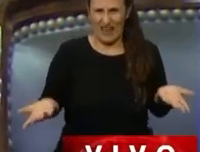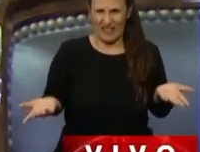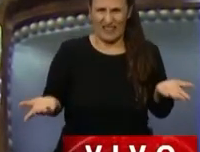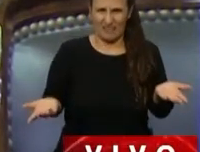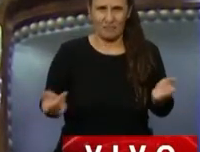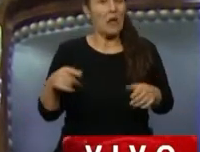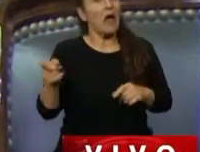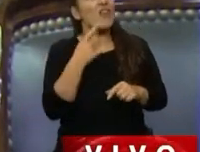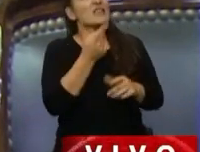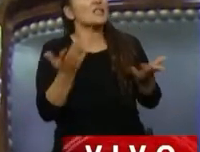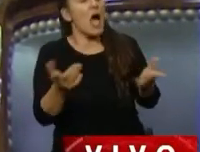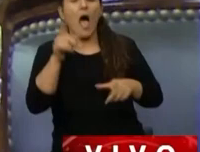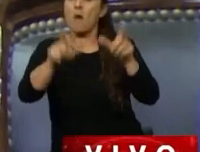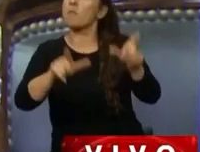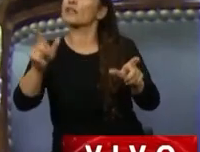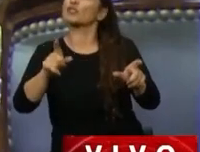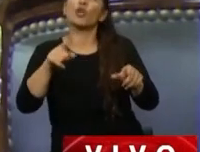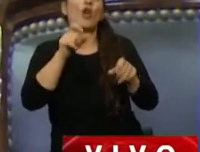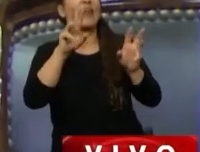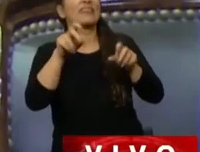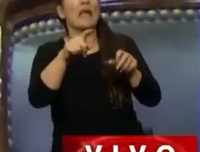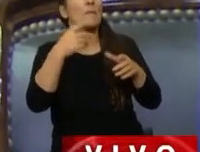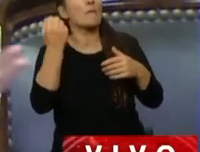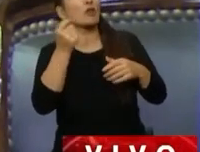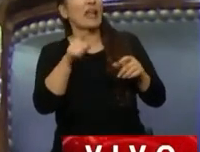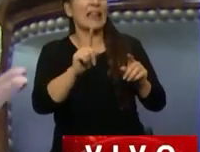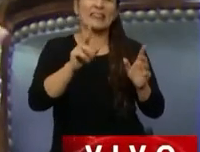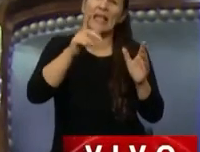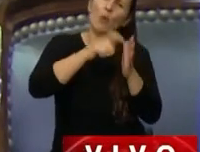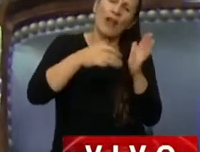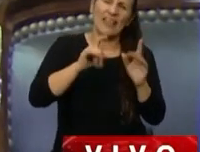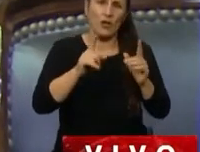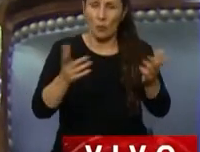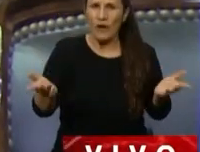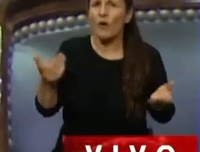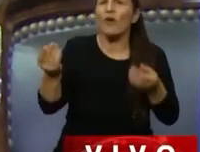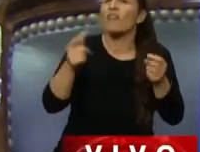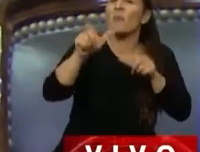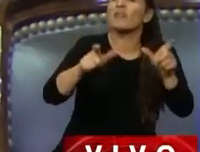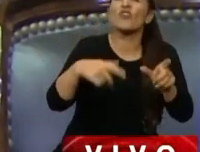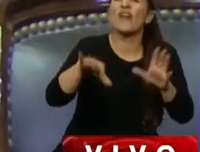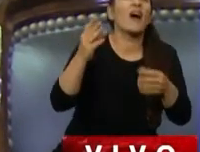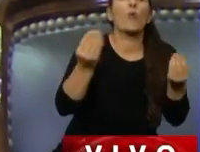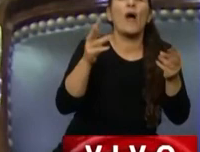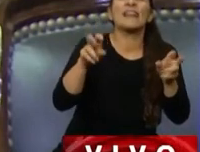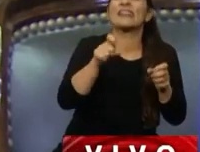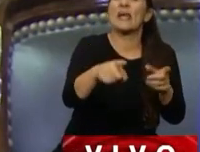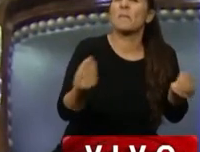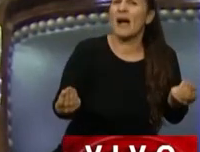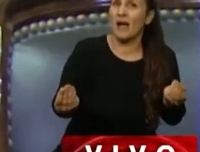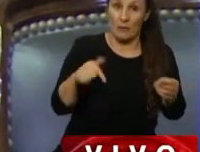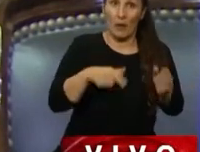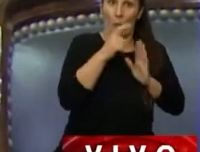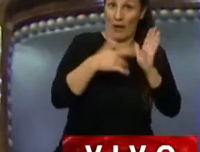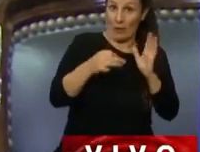gente. Ahora cierro. Yo me pregunto, ¿cuál es el tema de la gente que tanto están diciendo que este no es tema de la